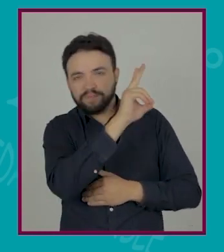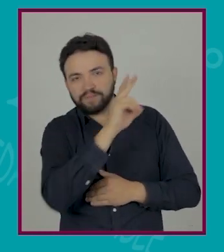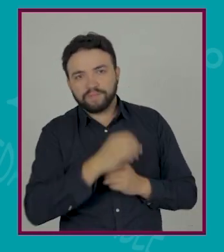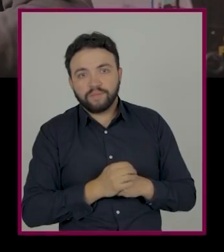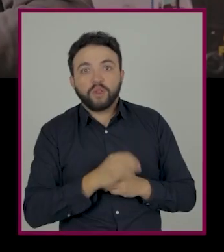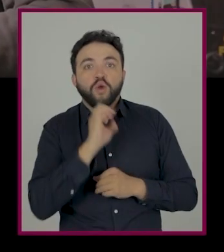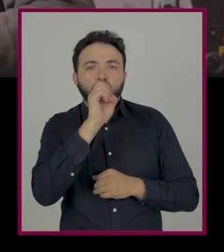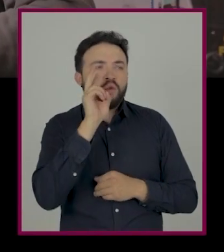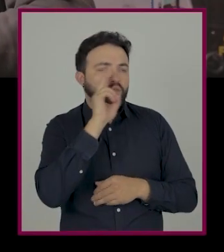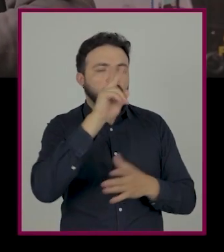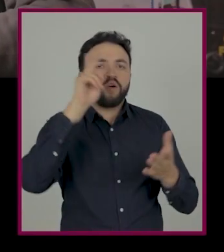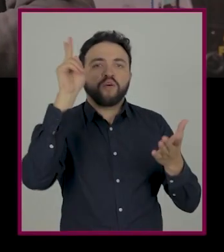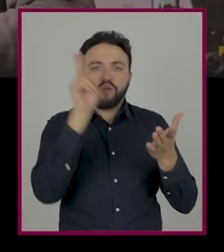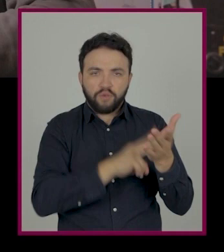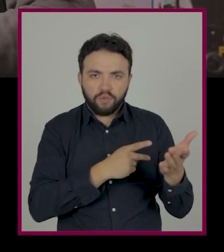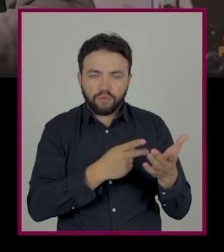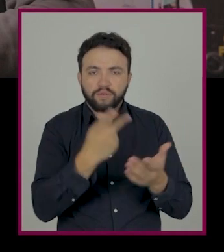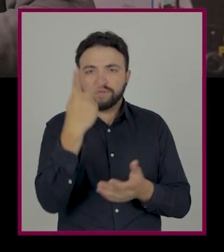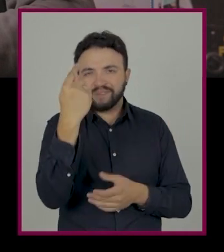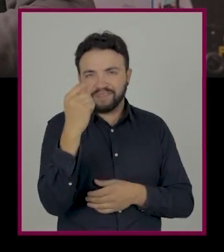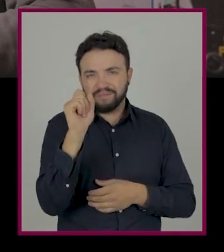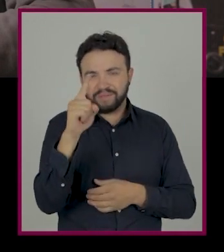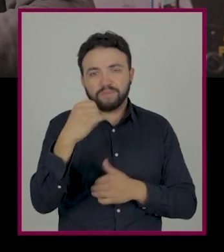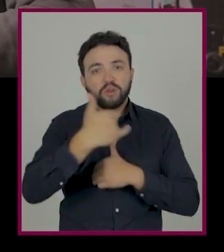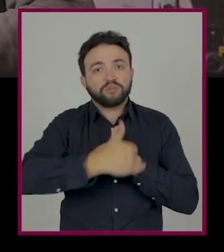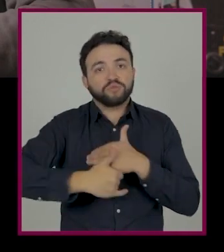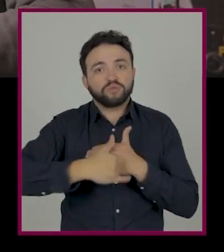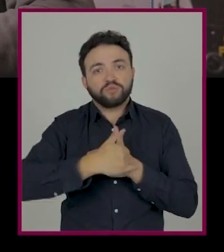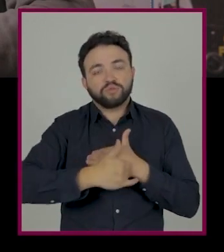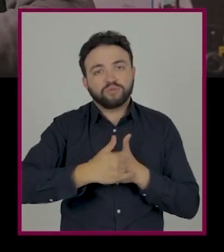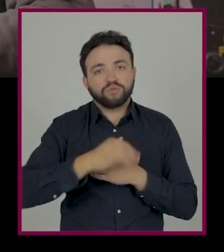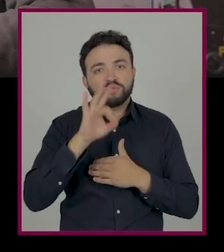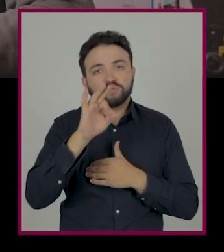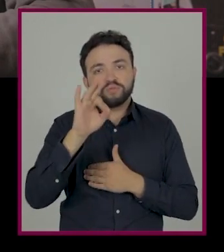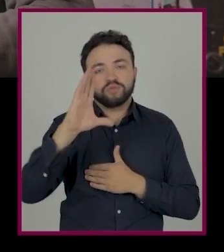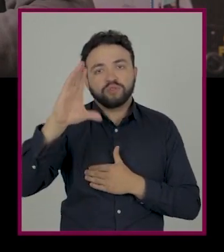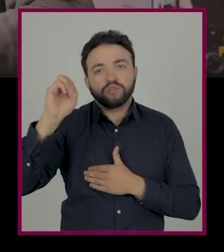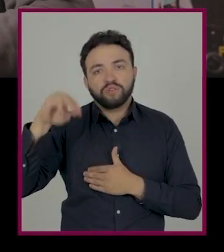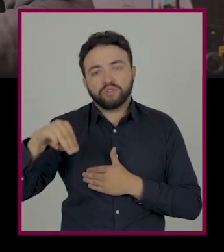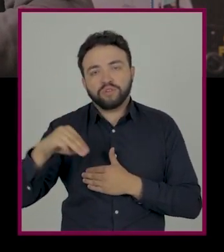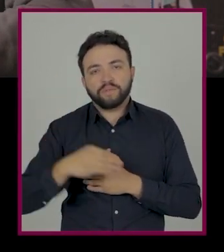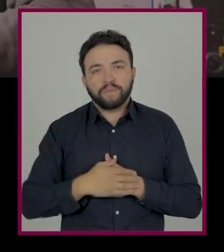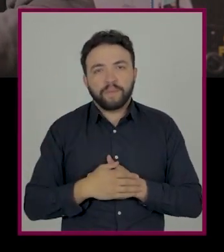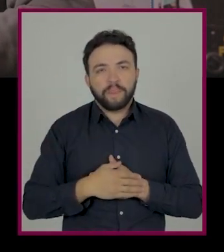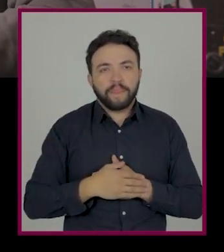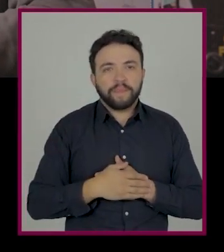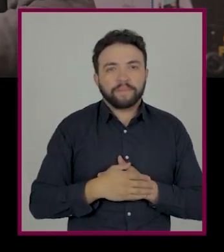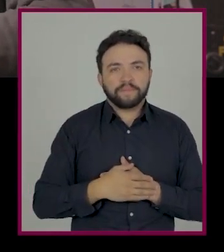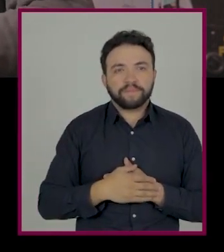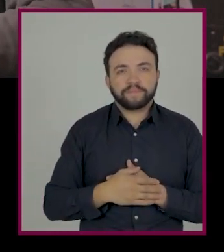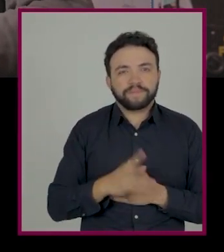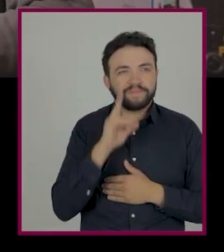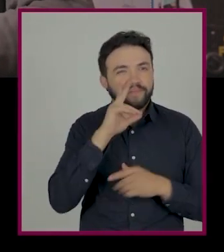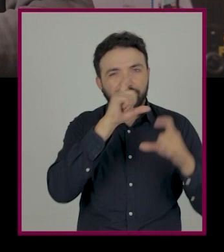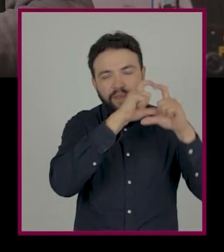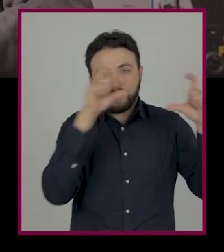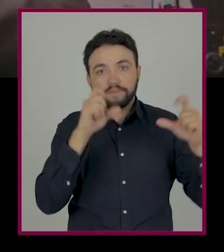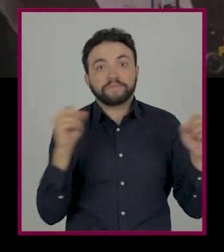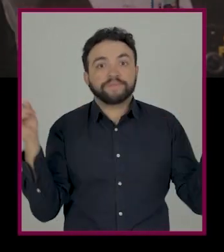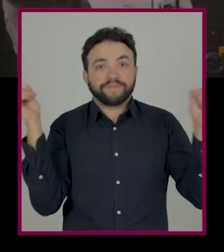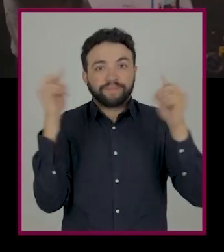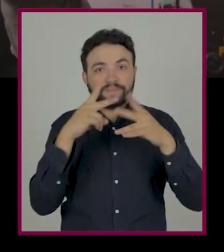fb.me/Jóvenes en Casa. O vuelve a ver los programas de Jóvenes en Televisión en youtube.com/Media Superior